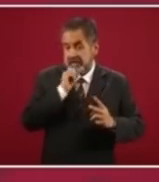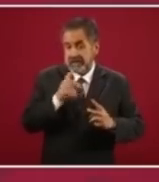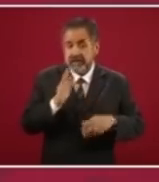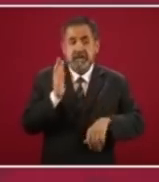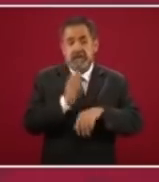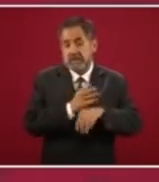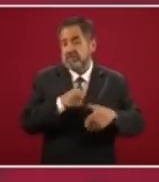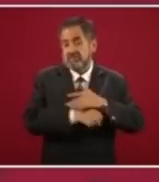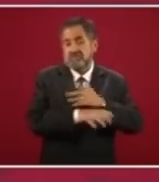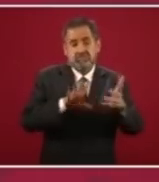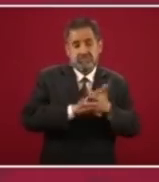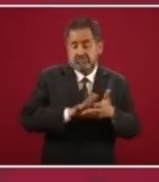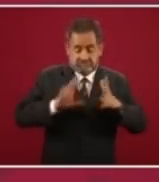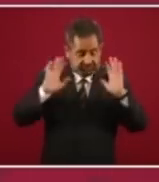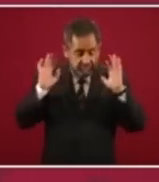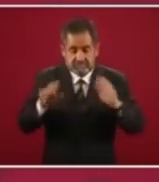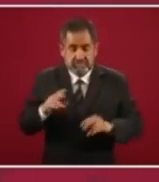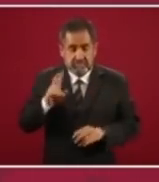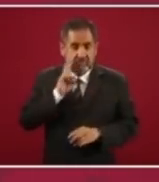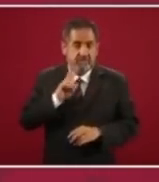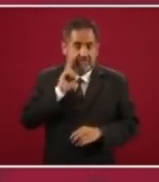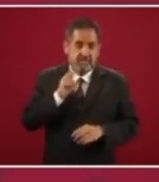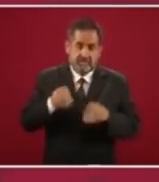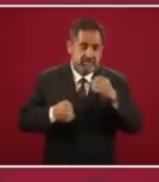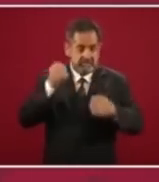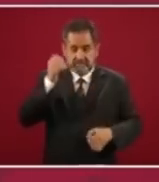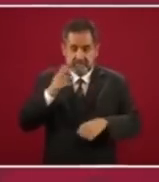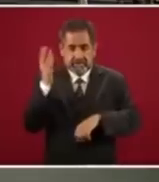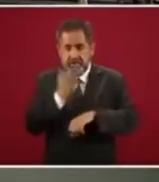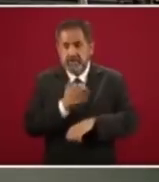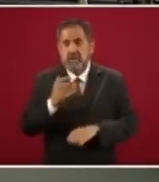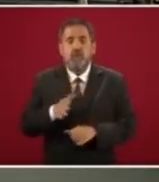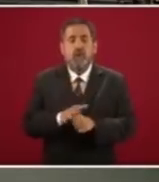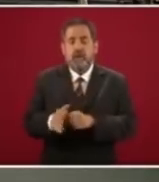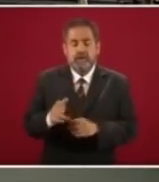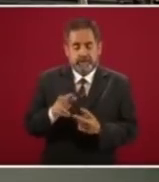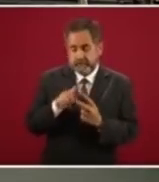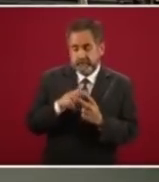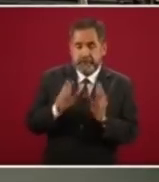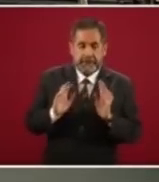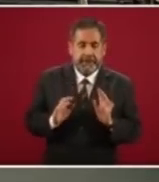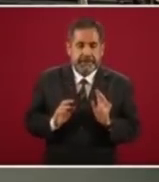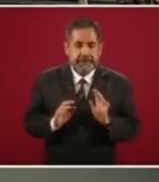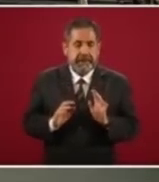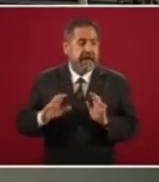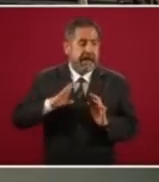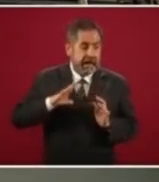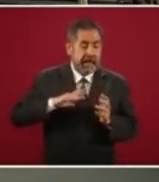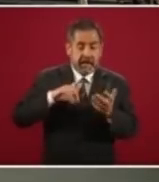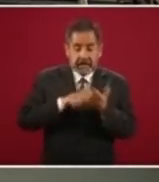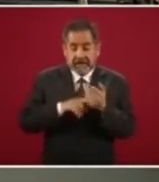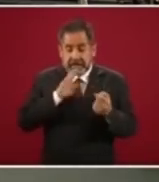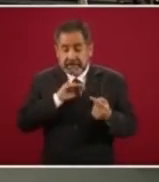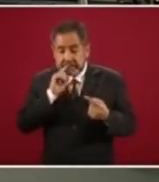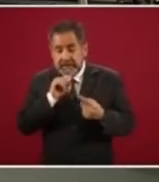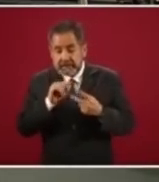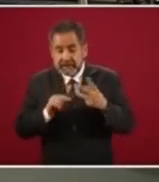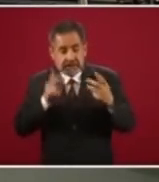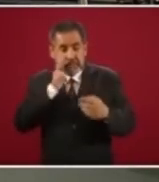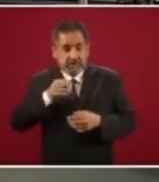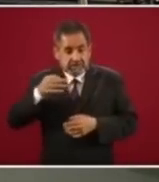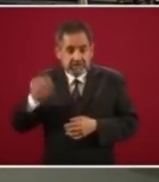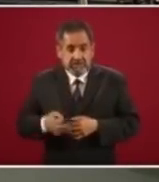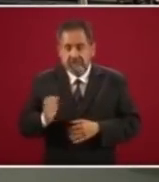sanciones penales en el caso de que existan todos los elementos de prueba.